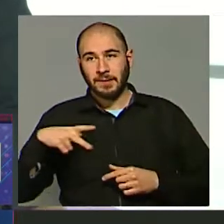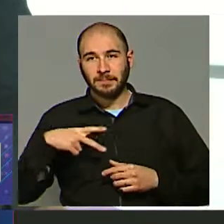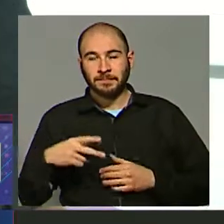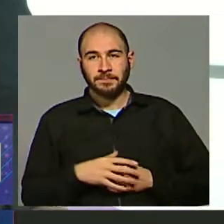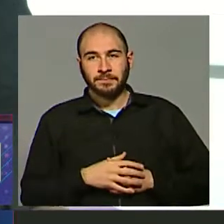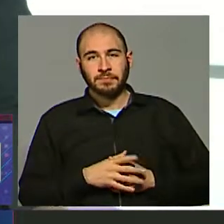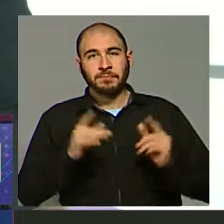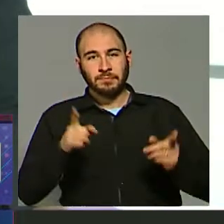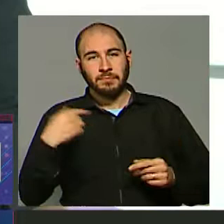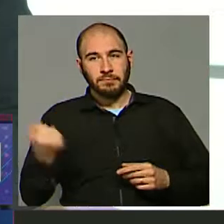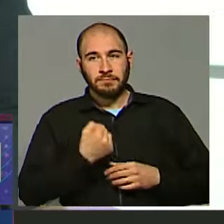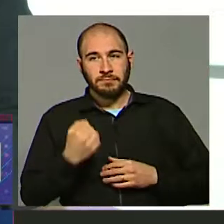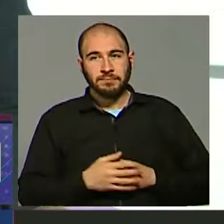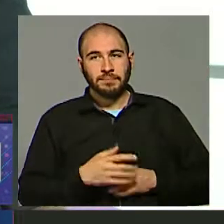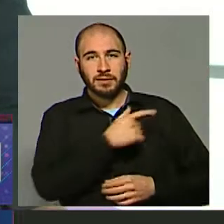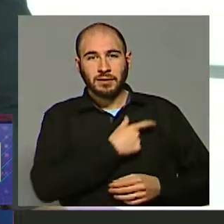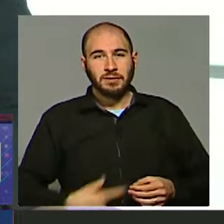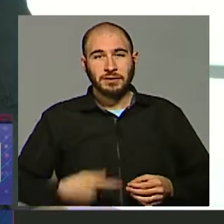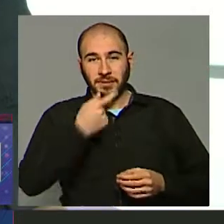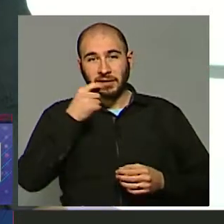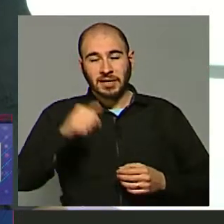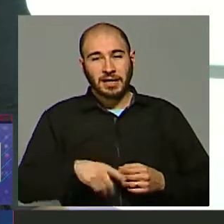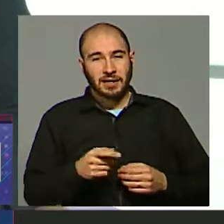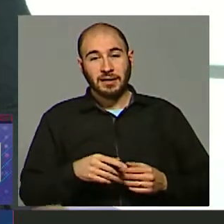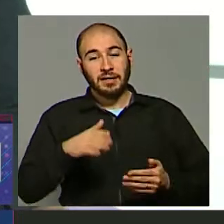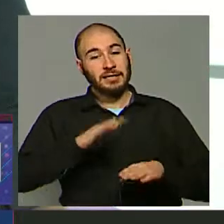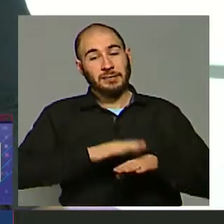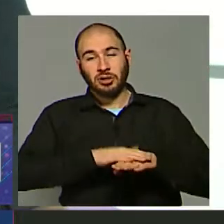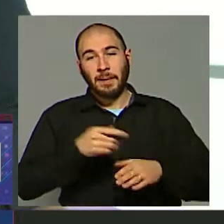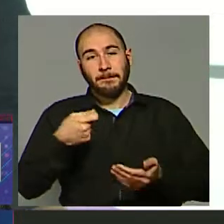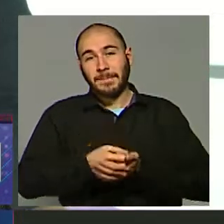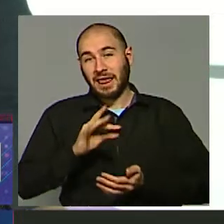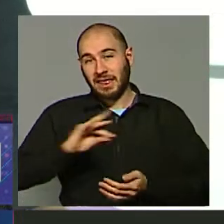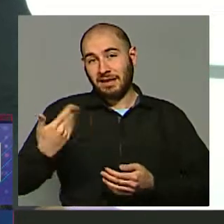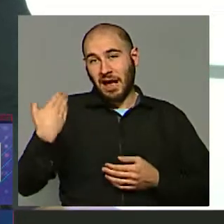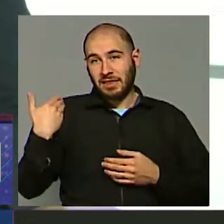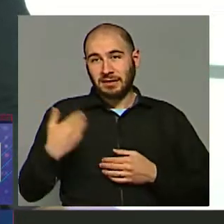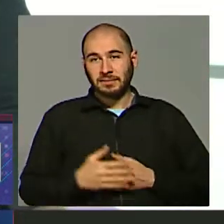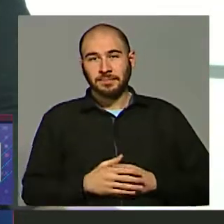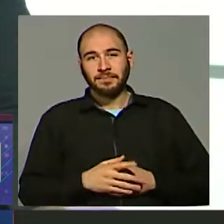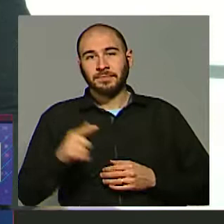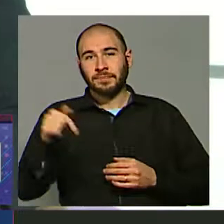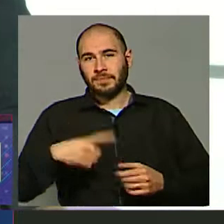Y fundamentalmente el gobierno provincial tiene que hacer frente a compromisos de deuda pasados, con lo cual no